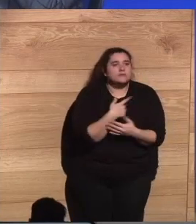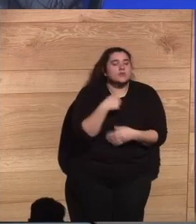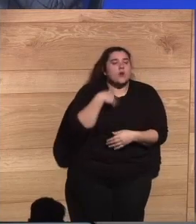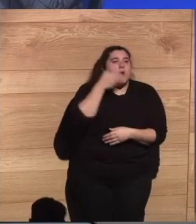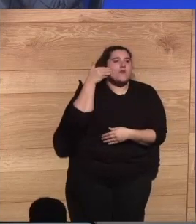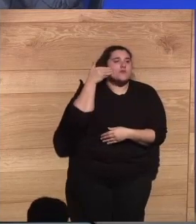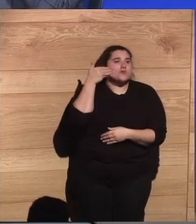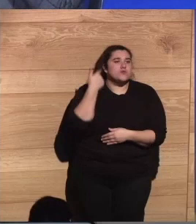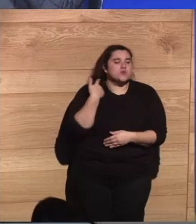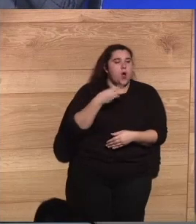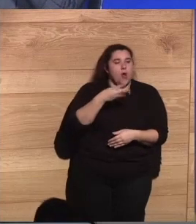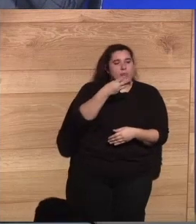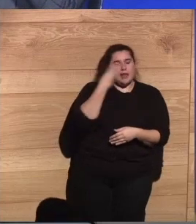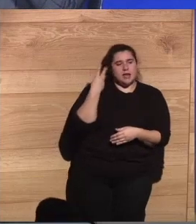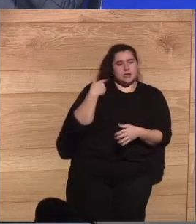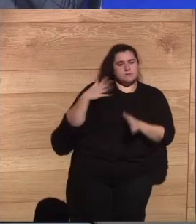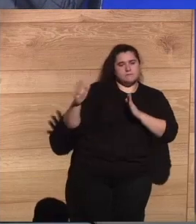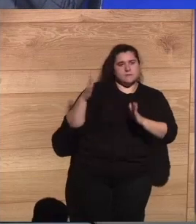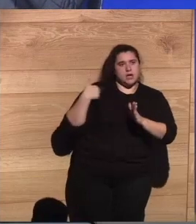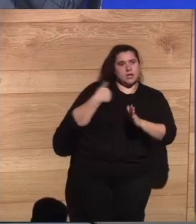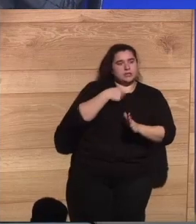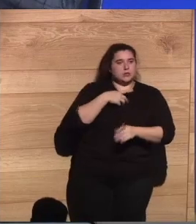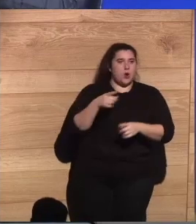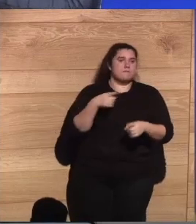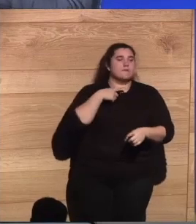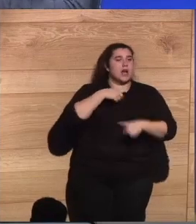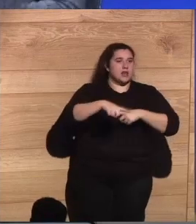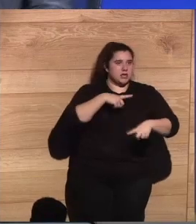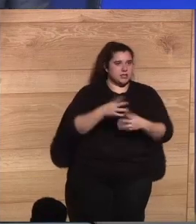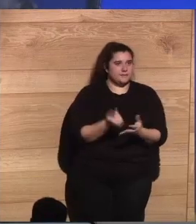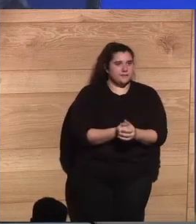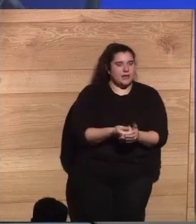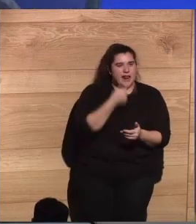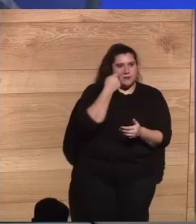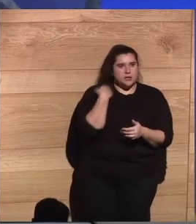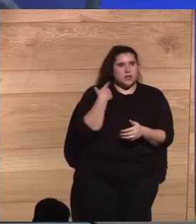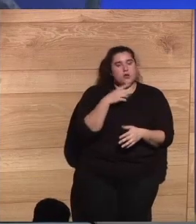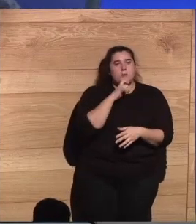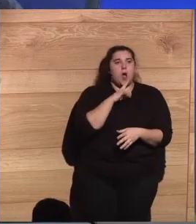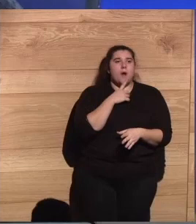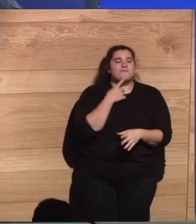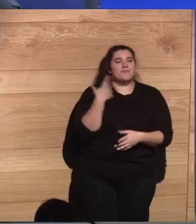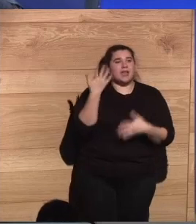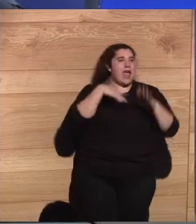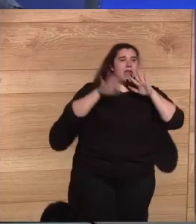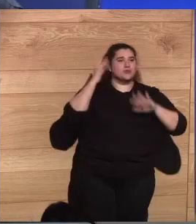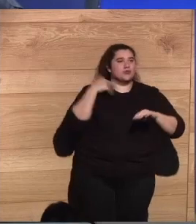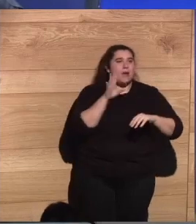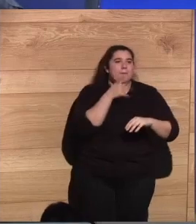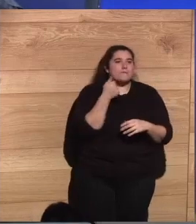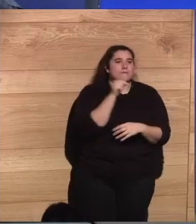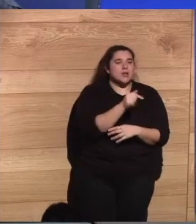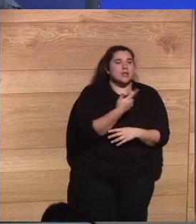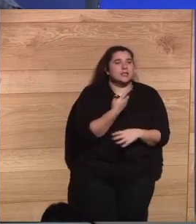orgullo, el honor de dirigir los últimos 3 años. El año pasado se conmemoraba también un poco eran las cursas de esta grabación, el centenario